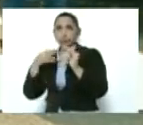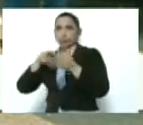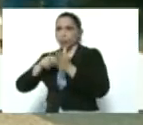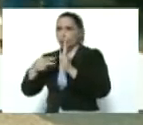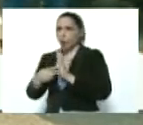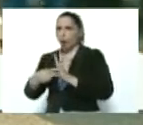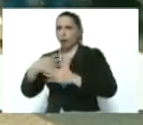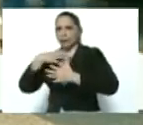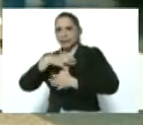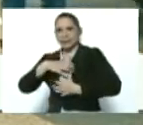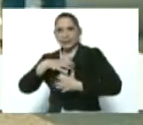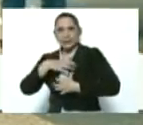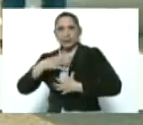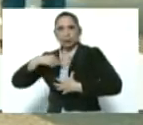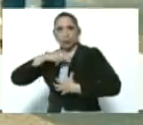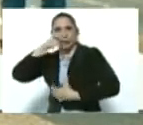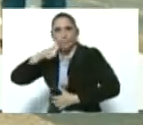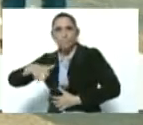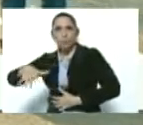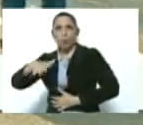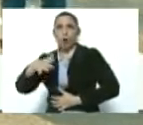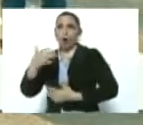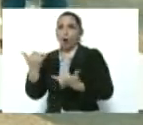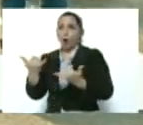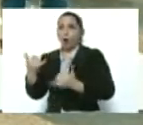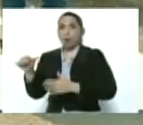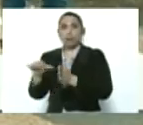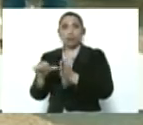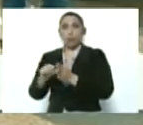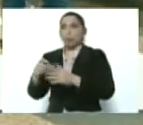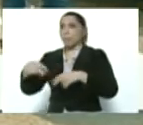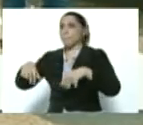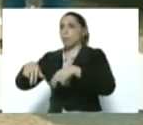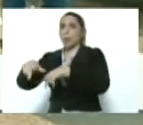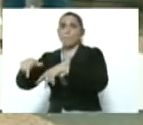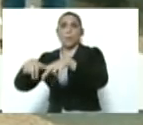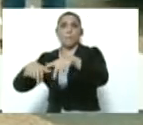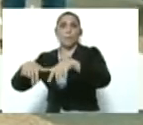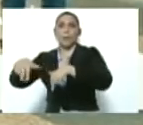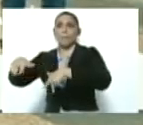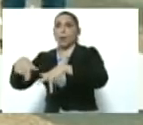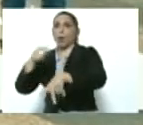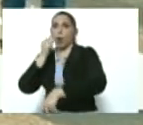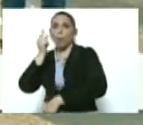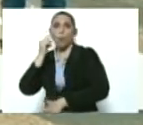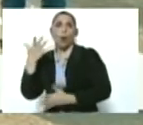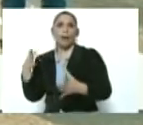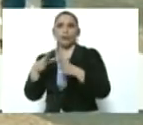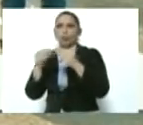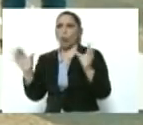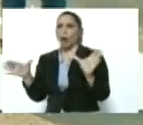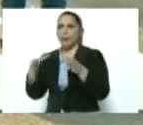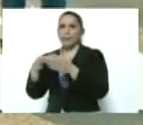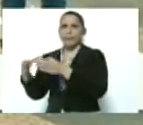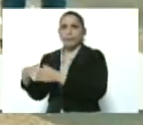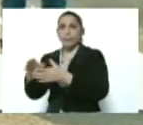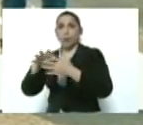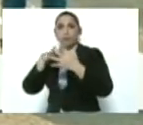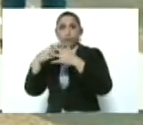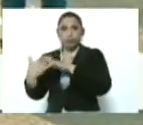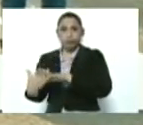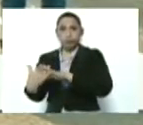emocionalidad de nuestro pueblo ya que por donde pasan todos estos hombres y mujeres con todo este equipamiento de la misión barrio tricolor